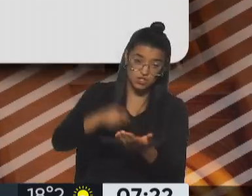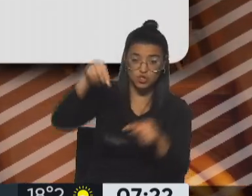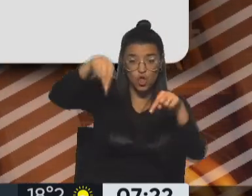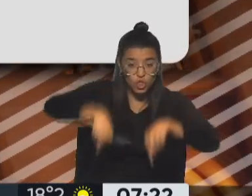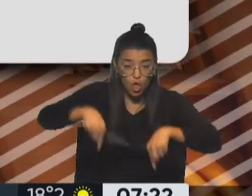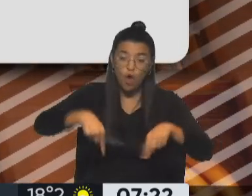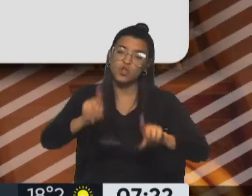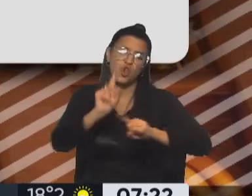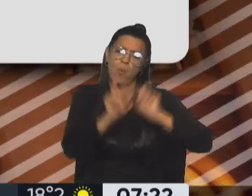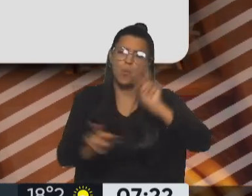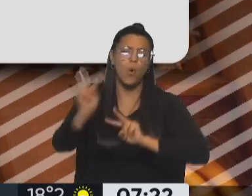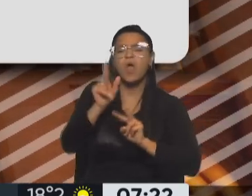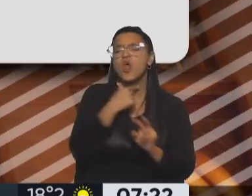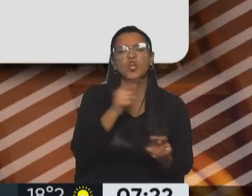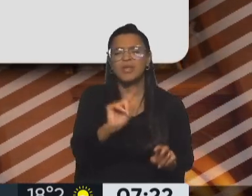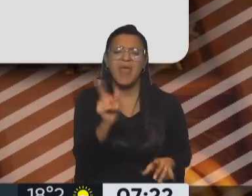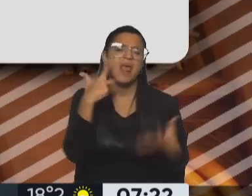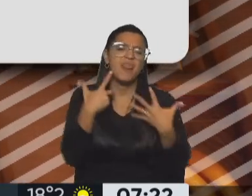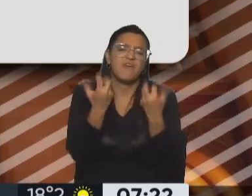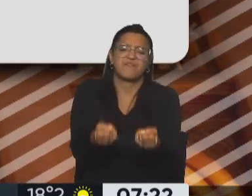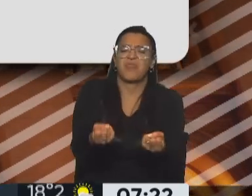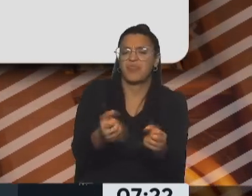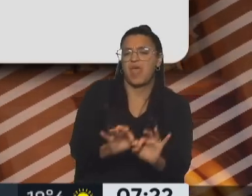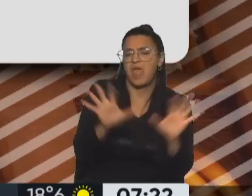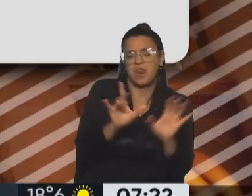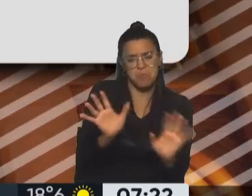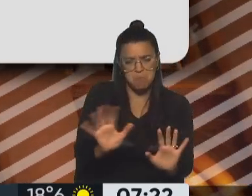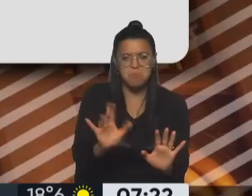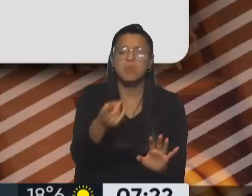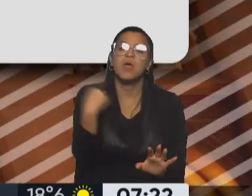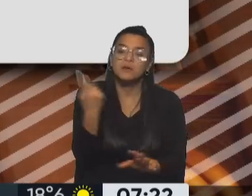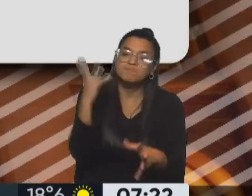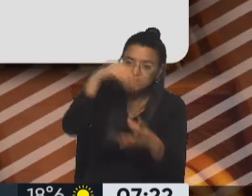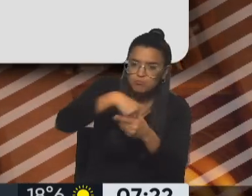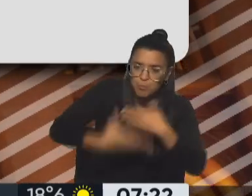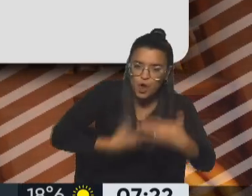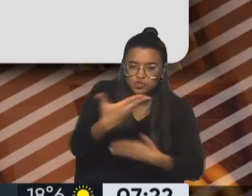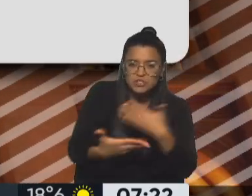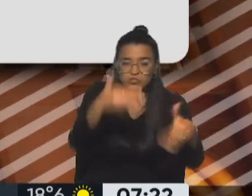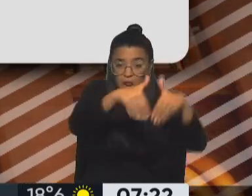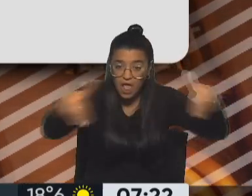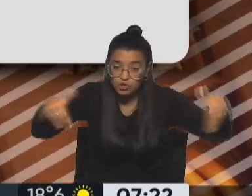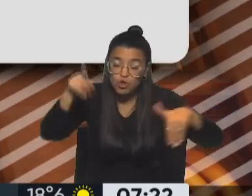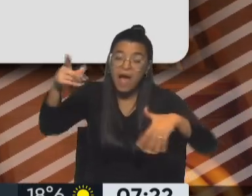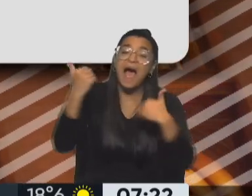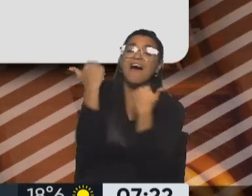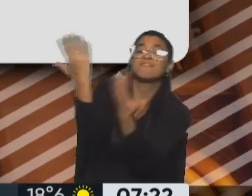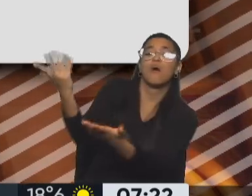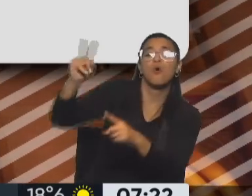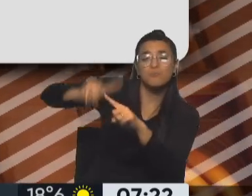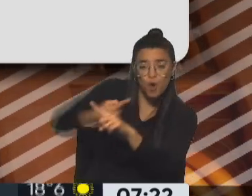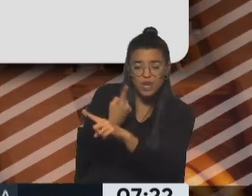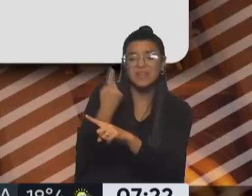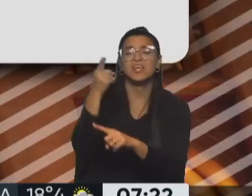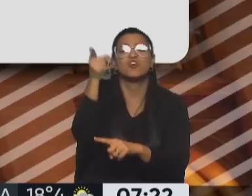no busca defender los principios republicanos. Su objetivo es intervenir en el proceso electoral de las provincias en favor de sus jefes políticos